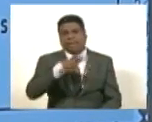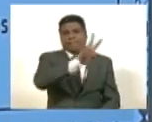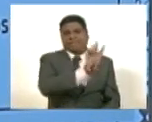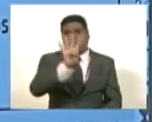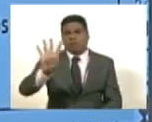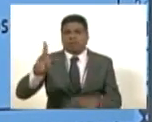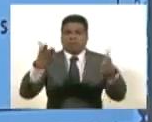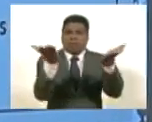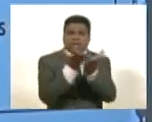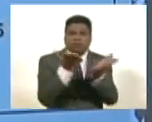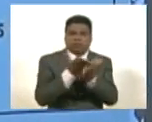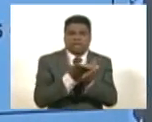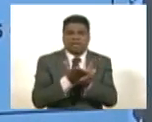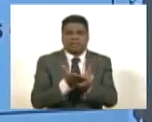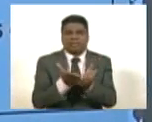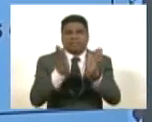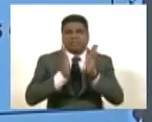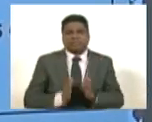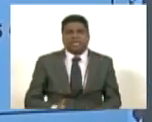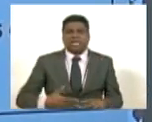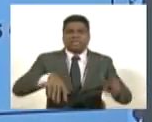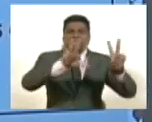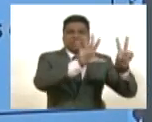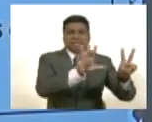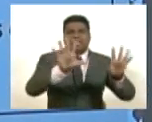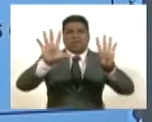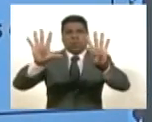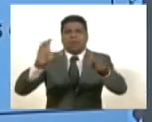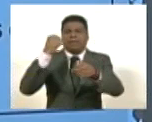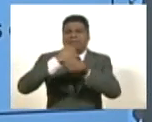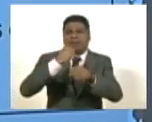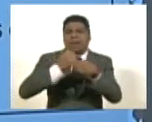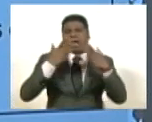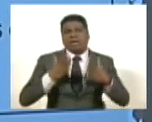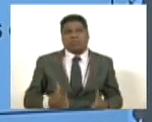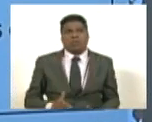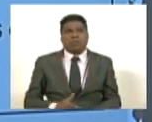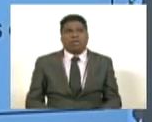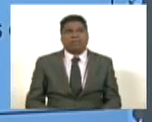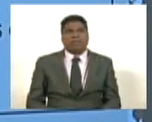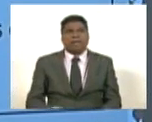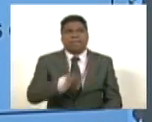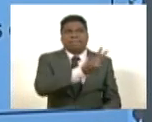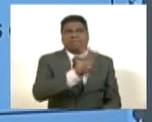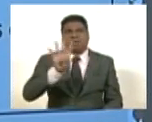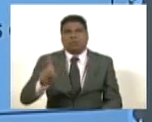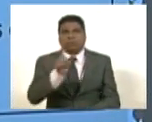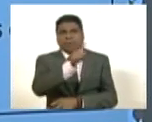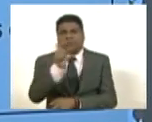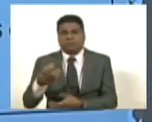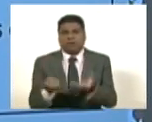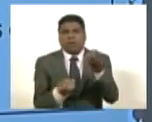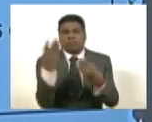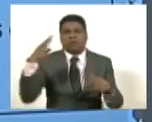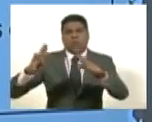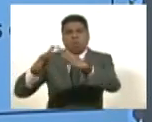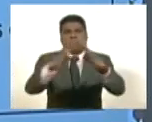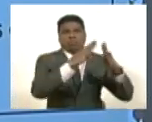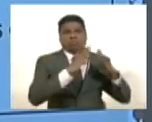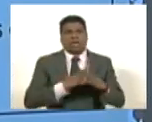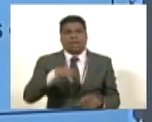estudiantes, 79 trabajadores, 24 representantes de las comunas y consejos comunales y